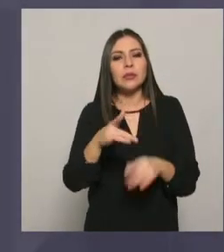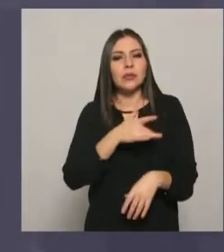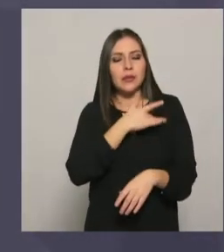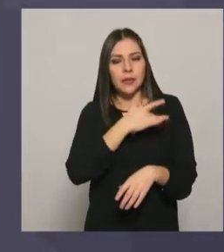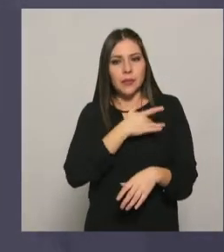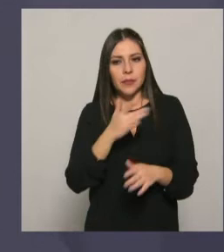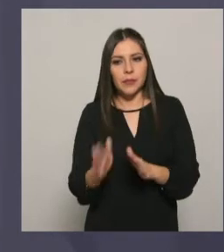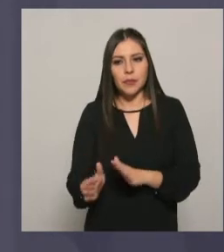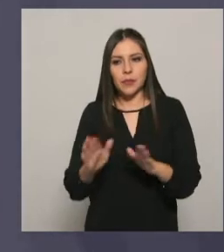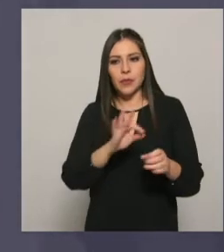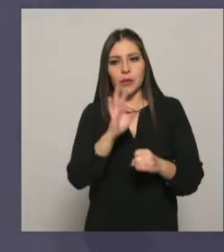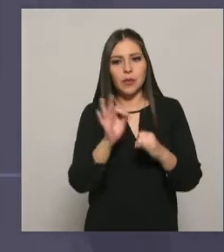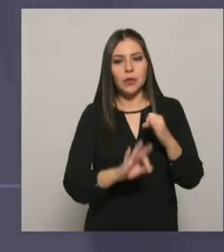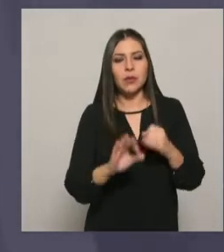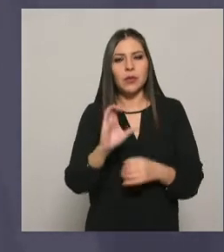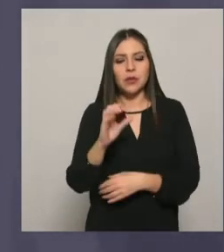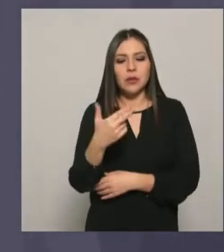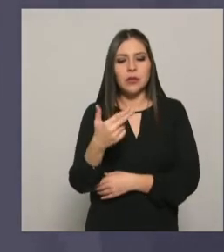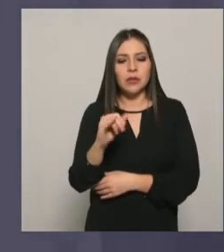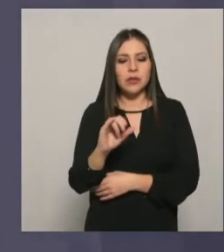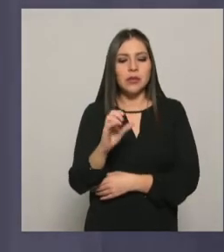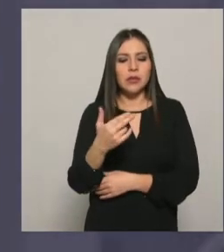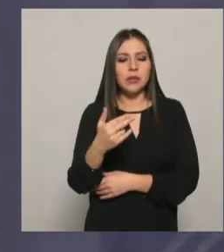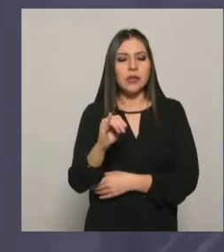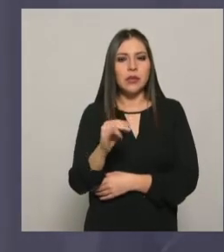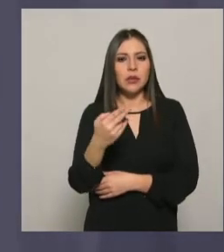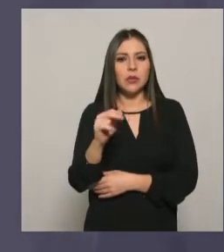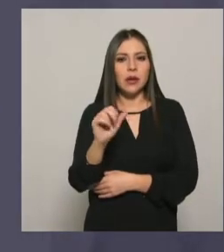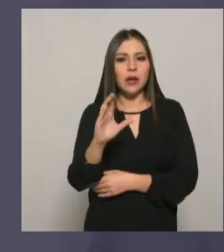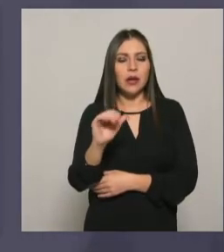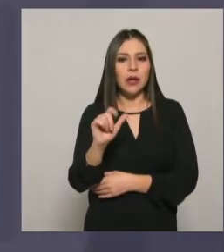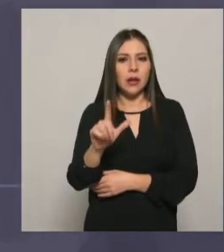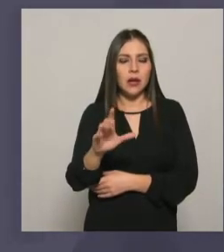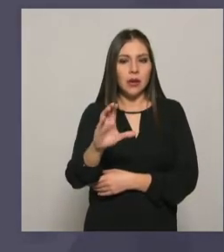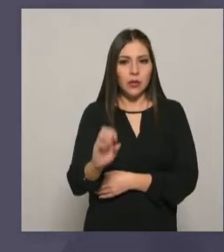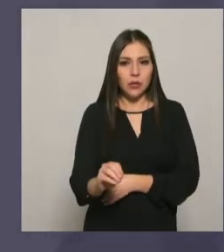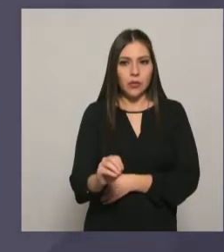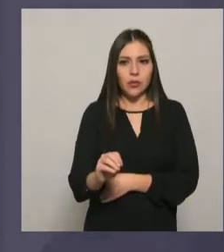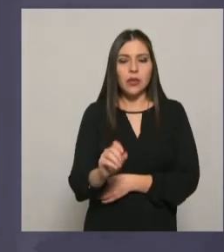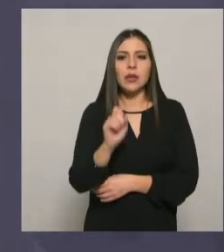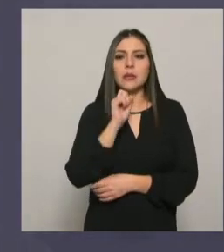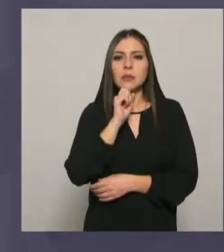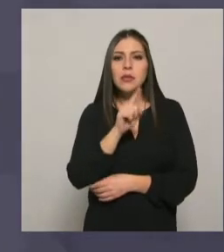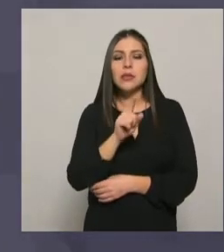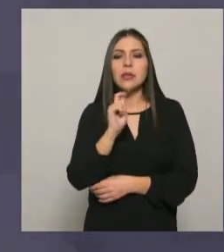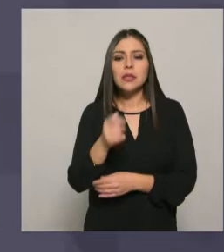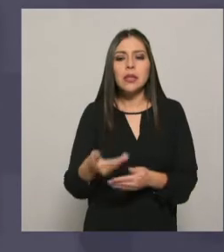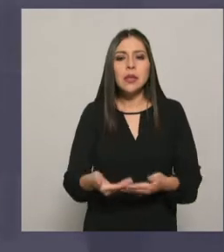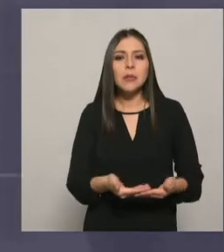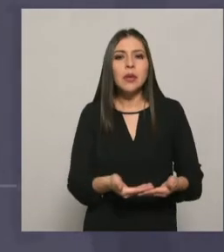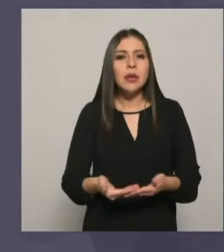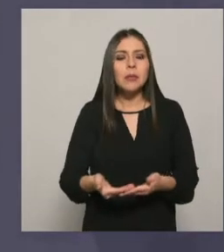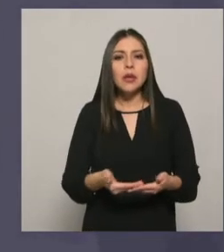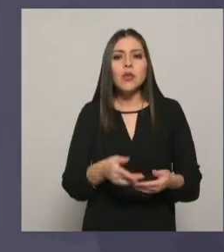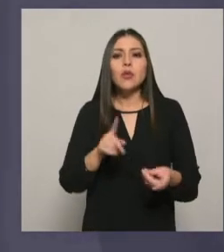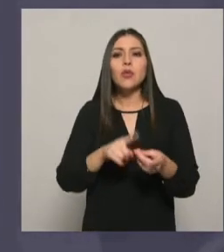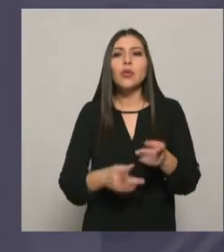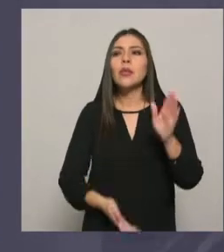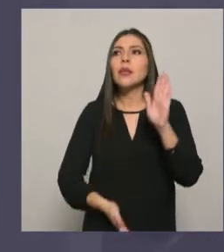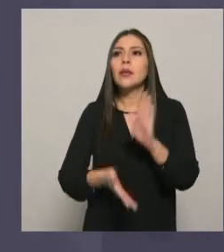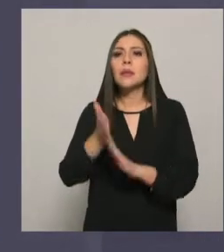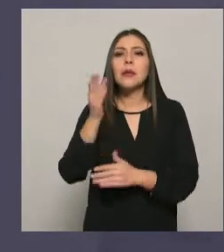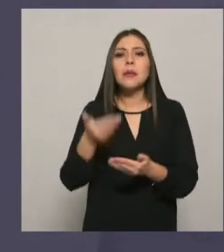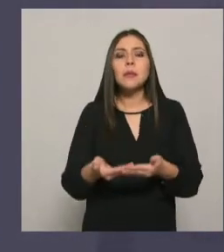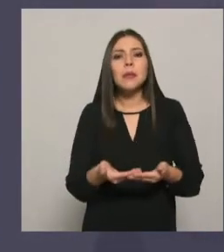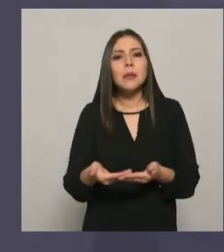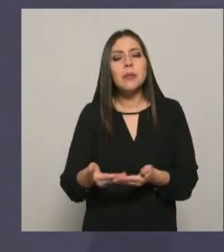el Chichihuacalco, que es donde van los bebés que mueren. Y ahí hay un